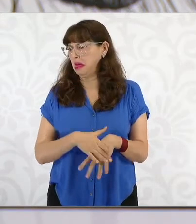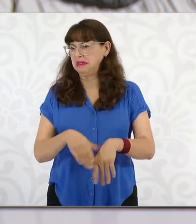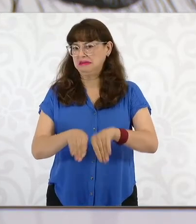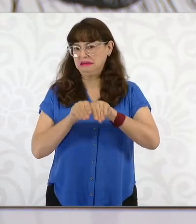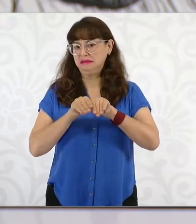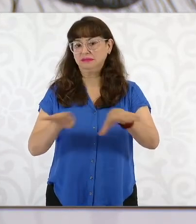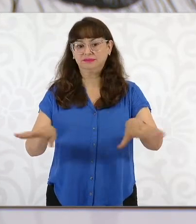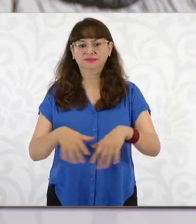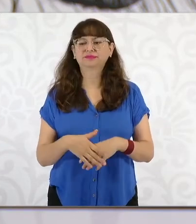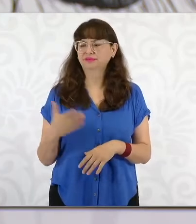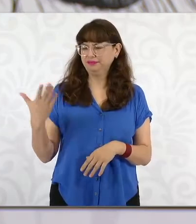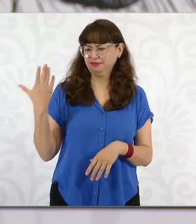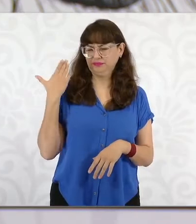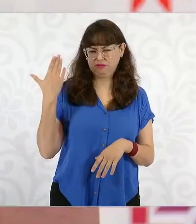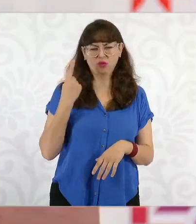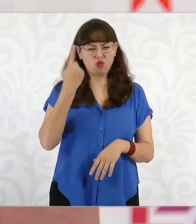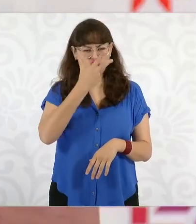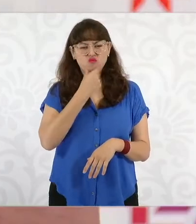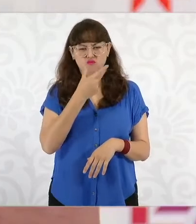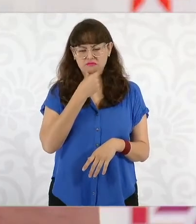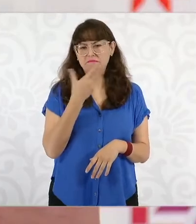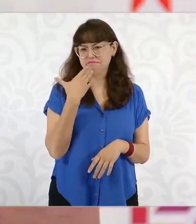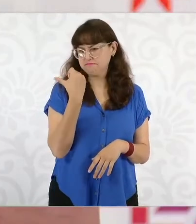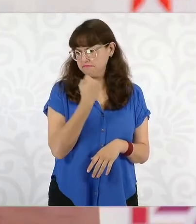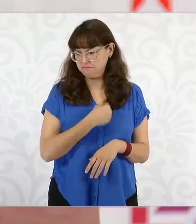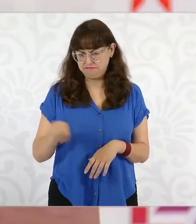artificial que